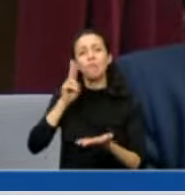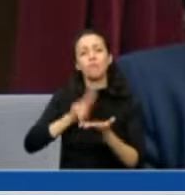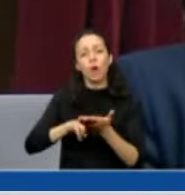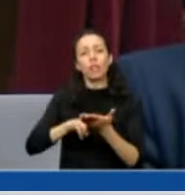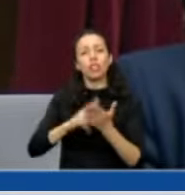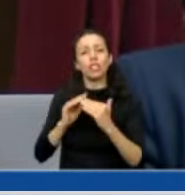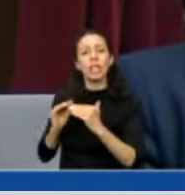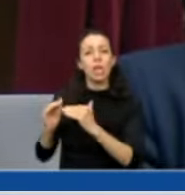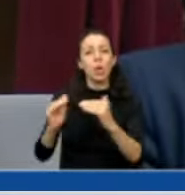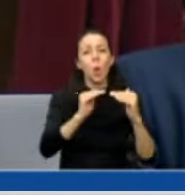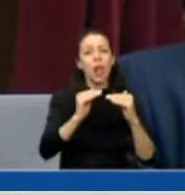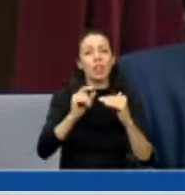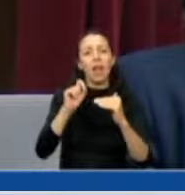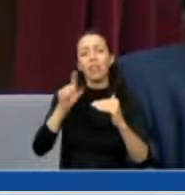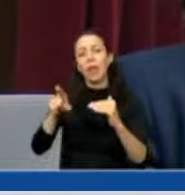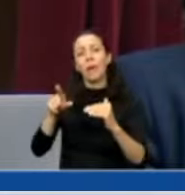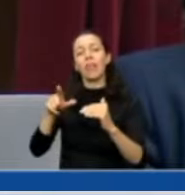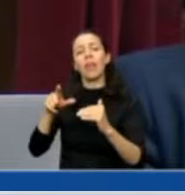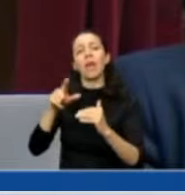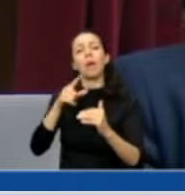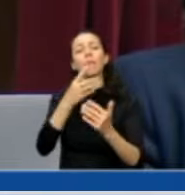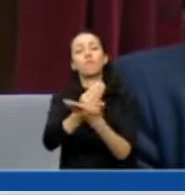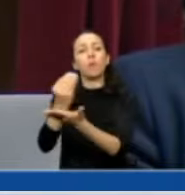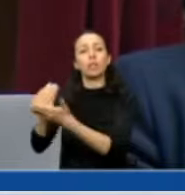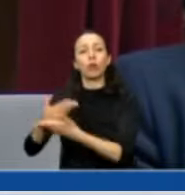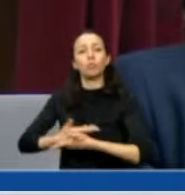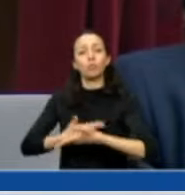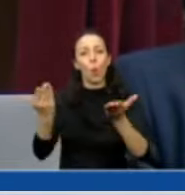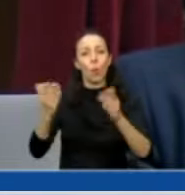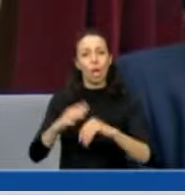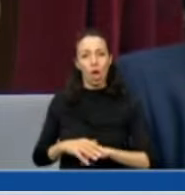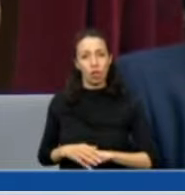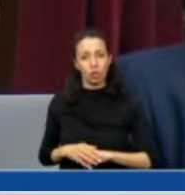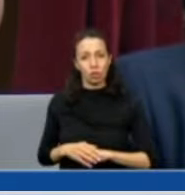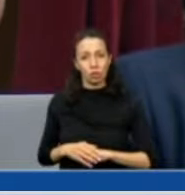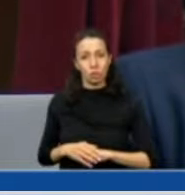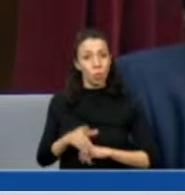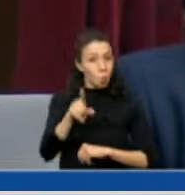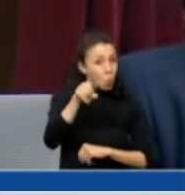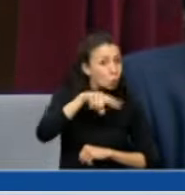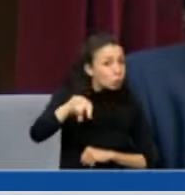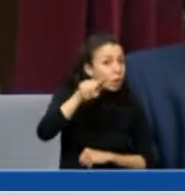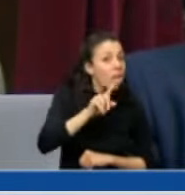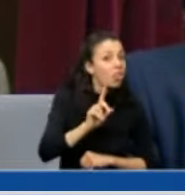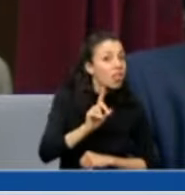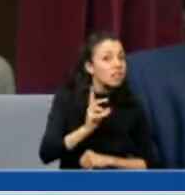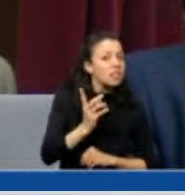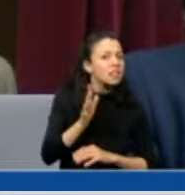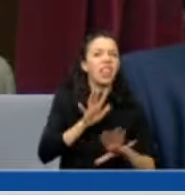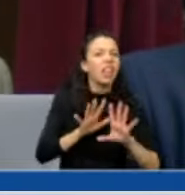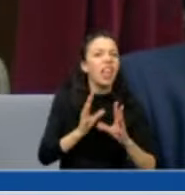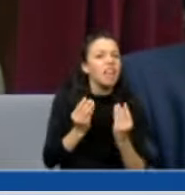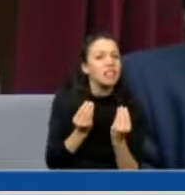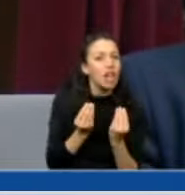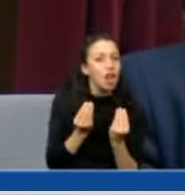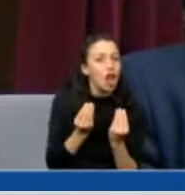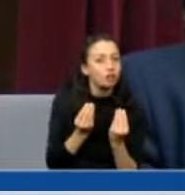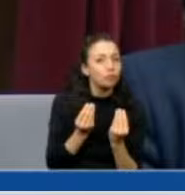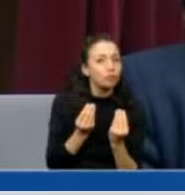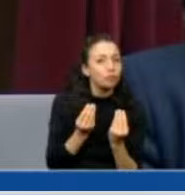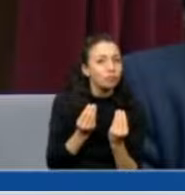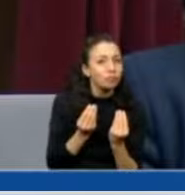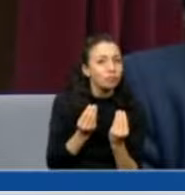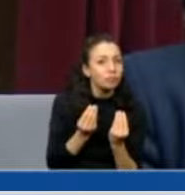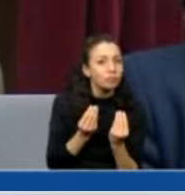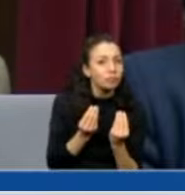hacer lo que quieren, y aquellos que piensan distinto, ya ve el resultado, lo está mostrando él, no es que yo sea malo,